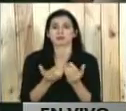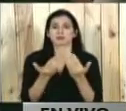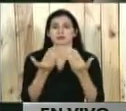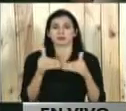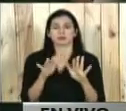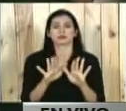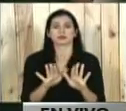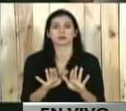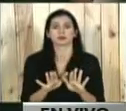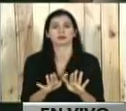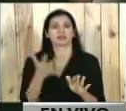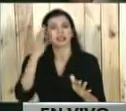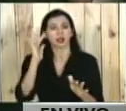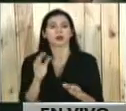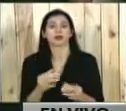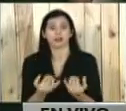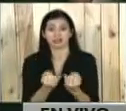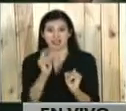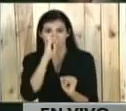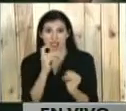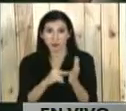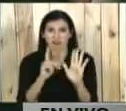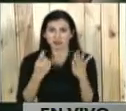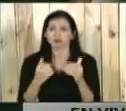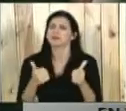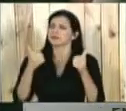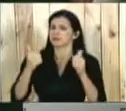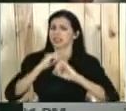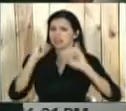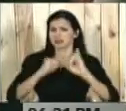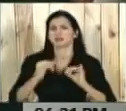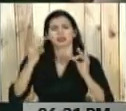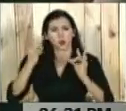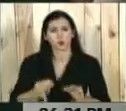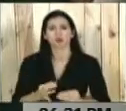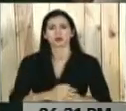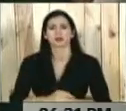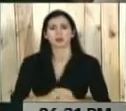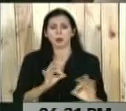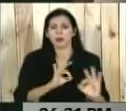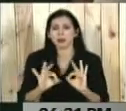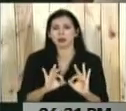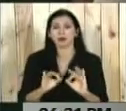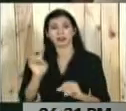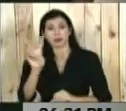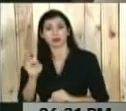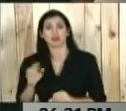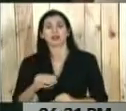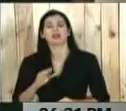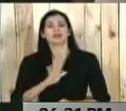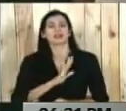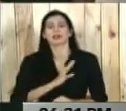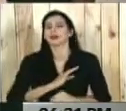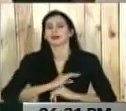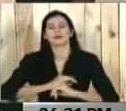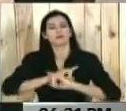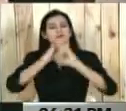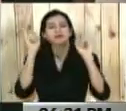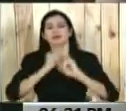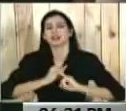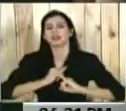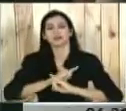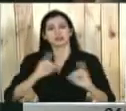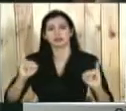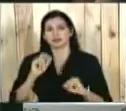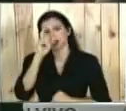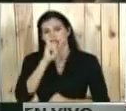Creo que vamos a tener un buen fin de año y estamos alineando todo para que Venezuela tenga un fin de año en paz, feliz.